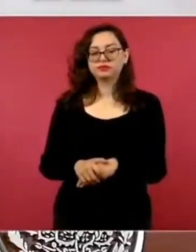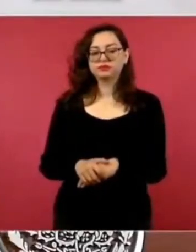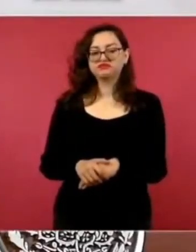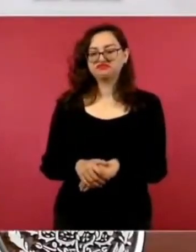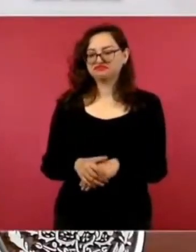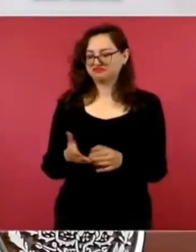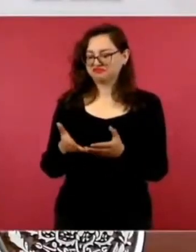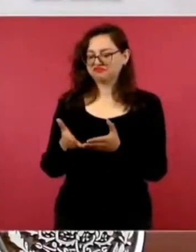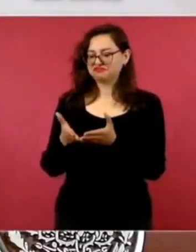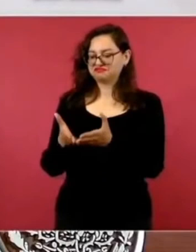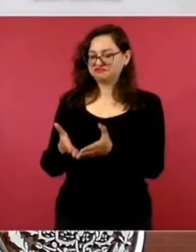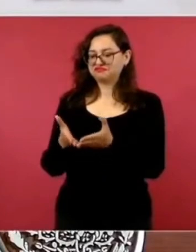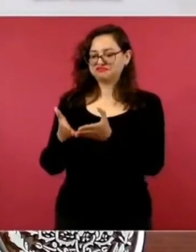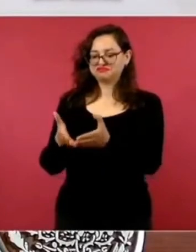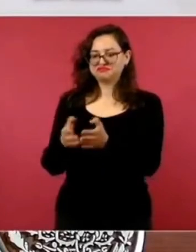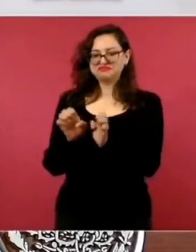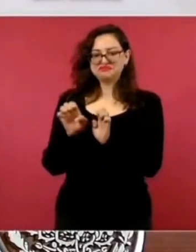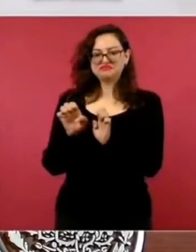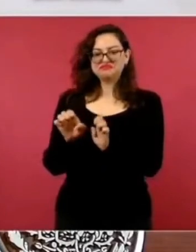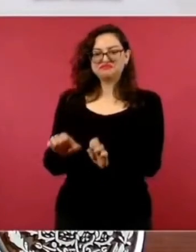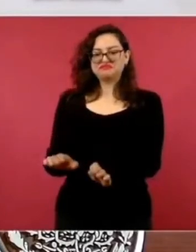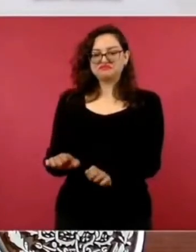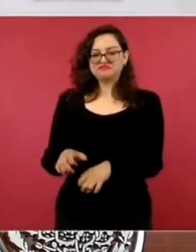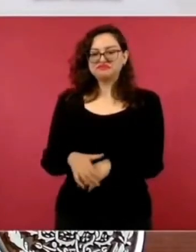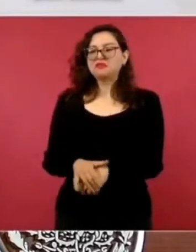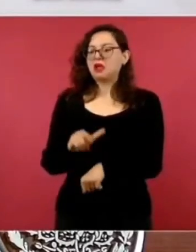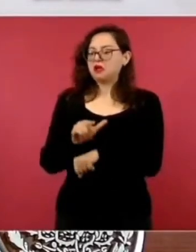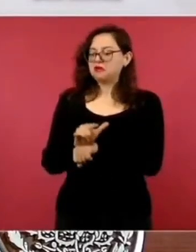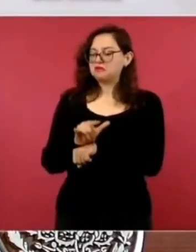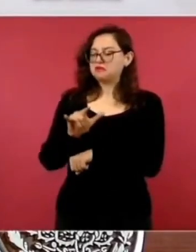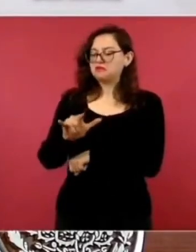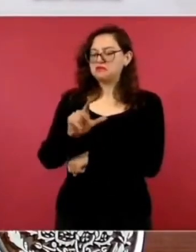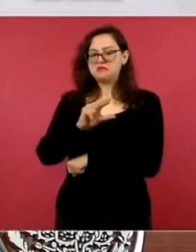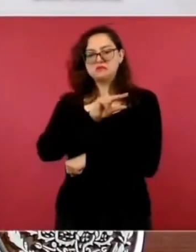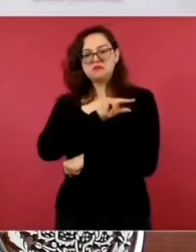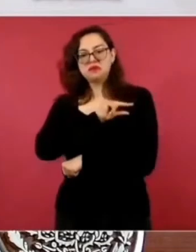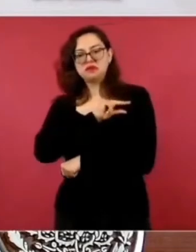yate y un avión particular.